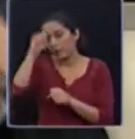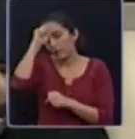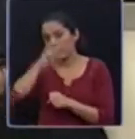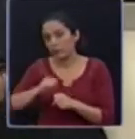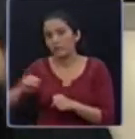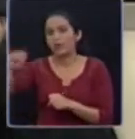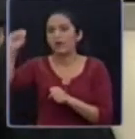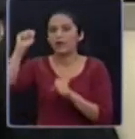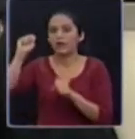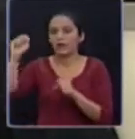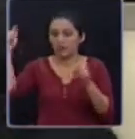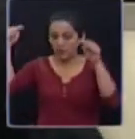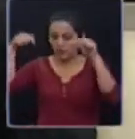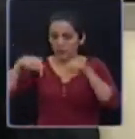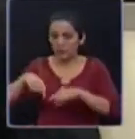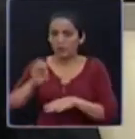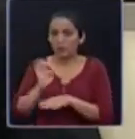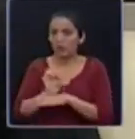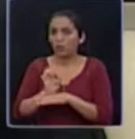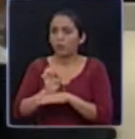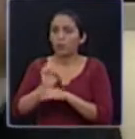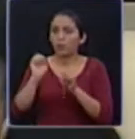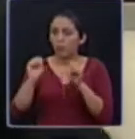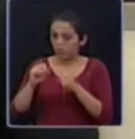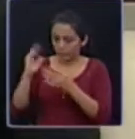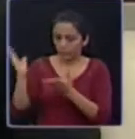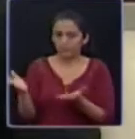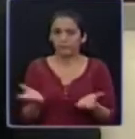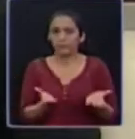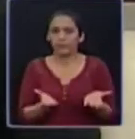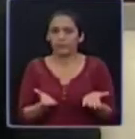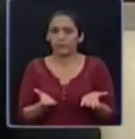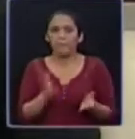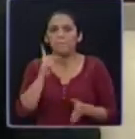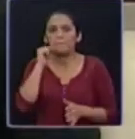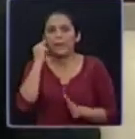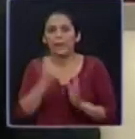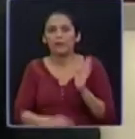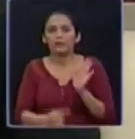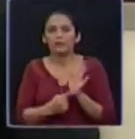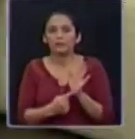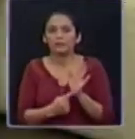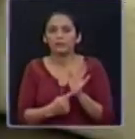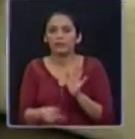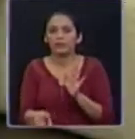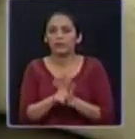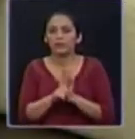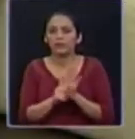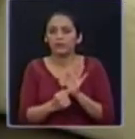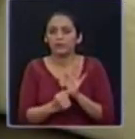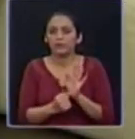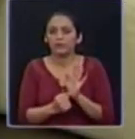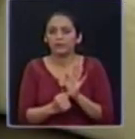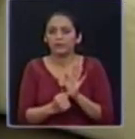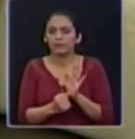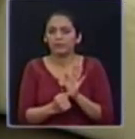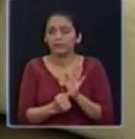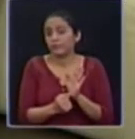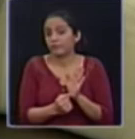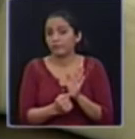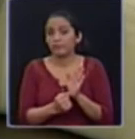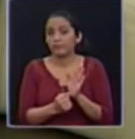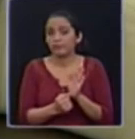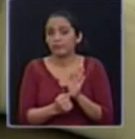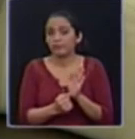admisión de extranjeros no cabe discrecionalidad? ¿Para qué lo pone? No cabe discrecionalidad. No cabe discrecionalidad. Yo no puedo estar